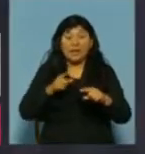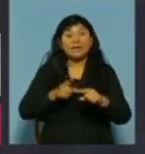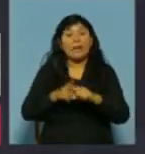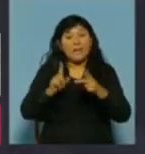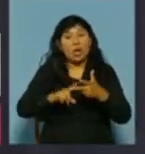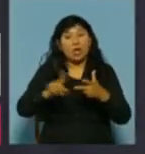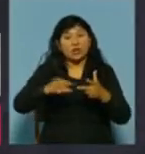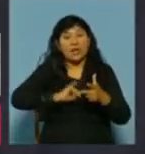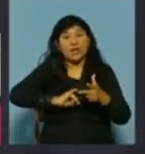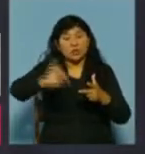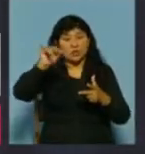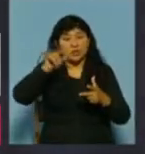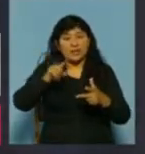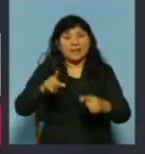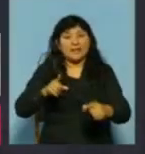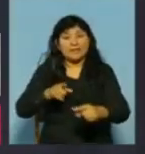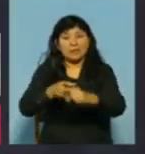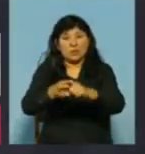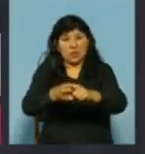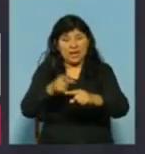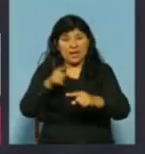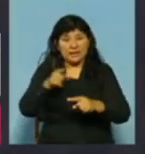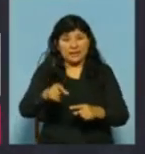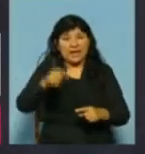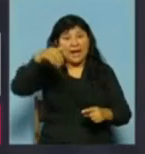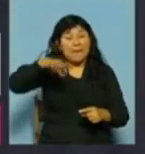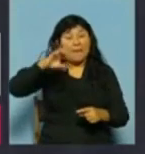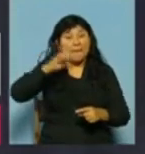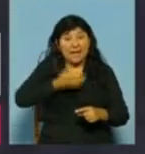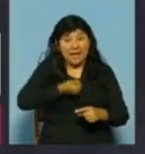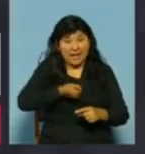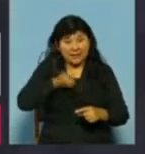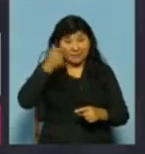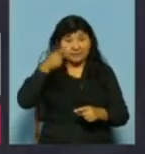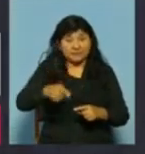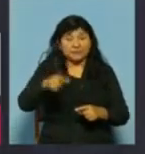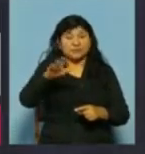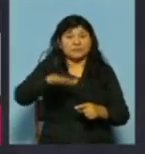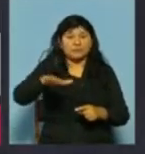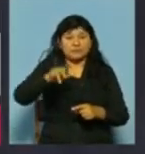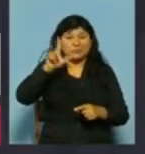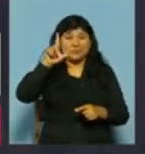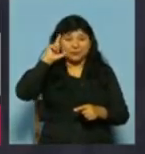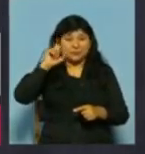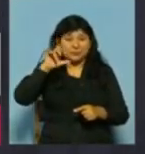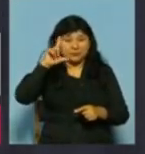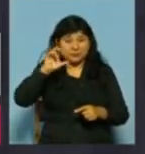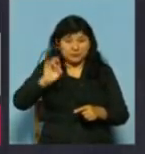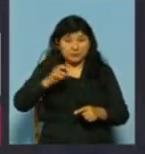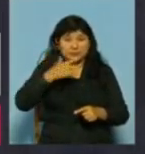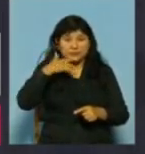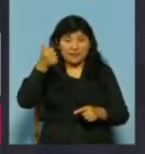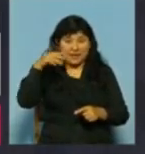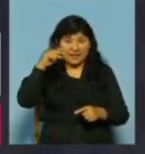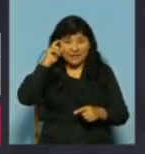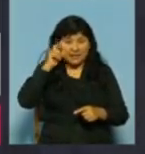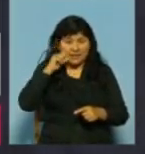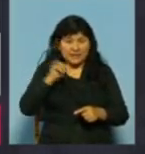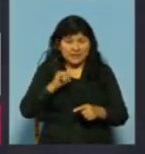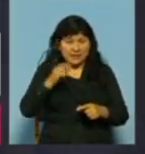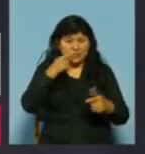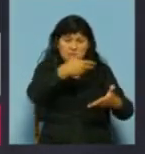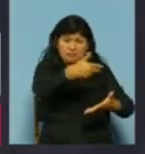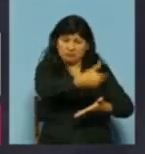la empresa es intimada en esto que nosotros consideramos que es un avasallamiento de la libertad de prensa,